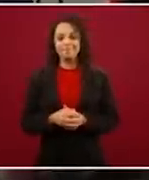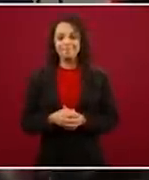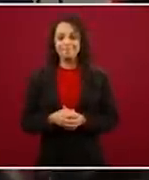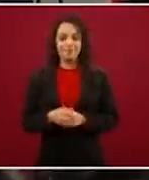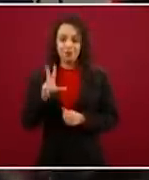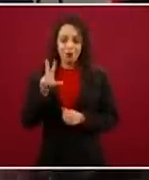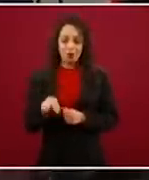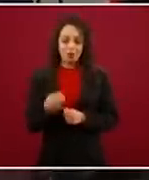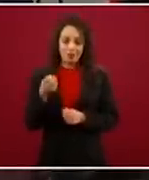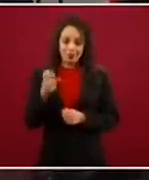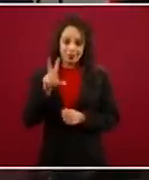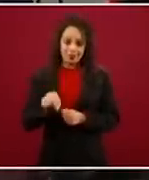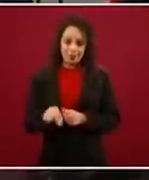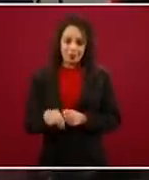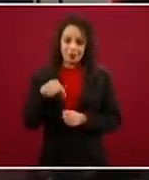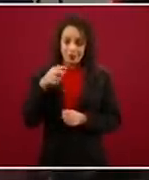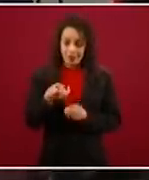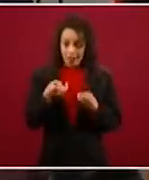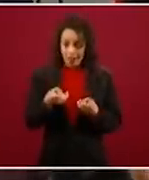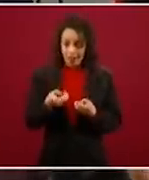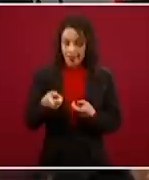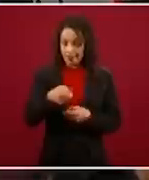no, aquí nosotros